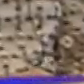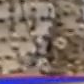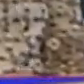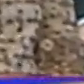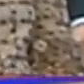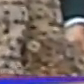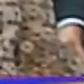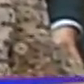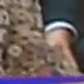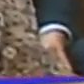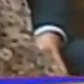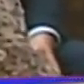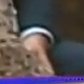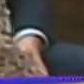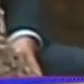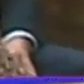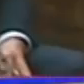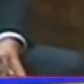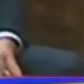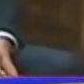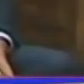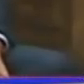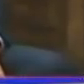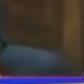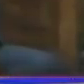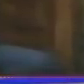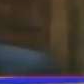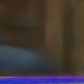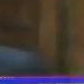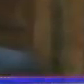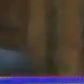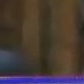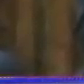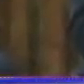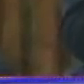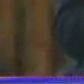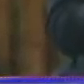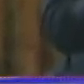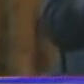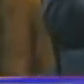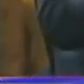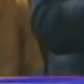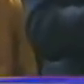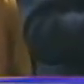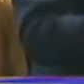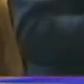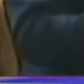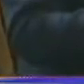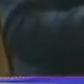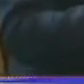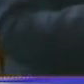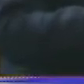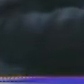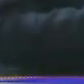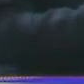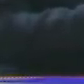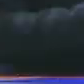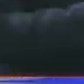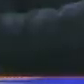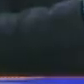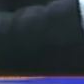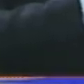una instancia de cooperación que ha permitido dinamizar más de 20 importantes áreas en las que hemos destacado el ámbito financiero,